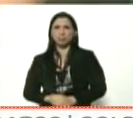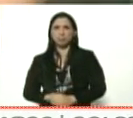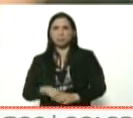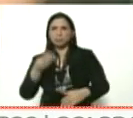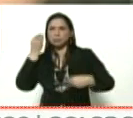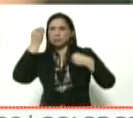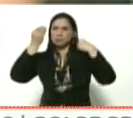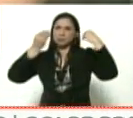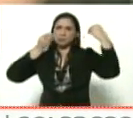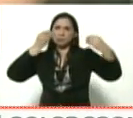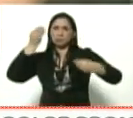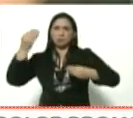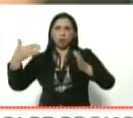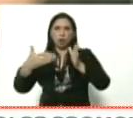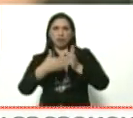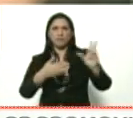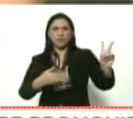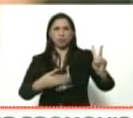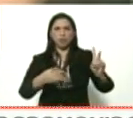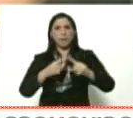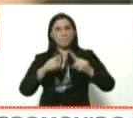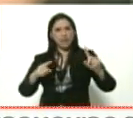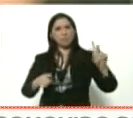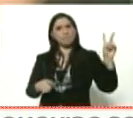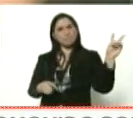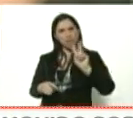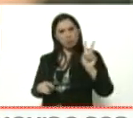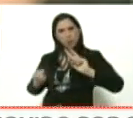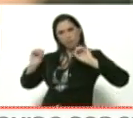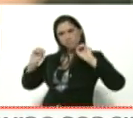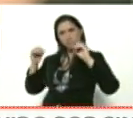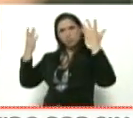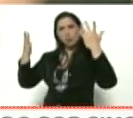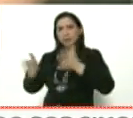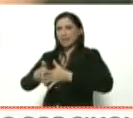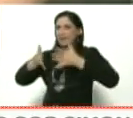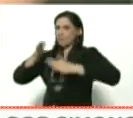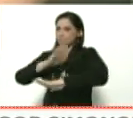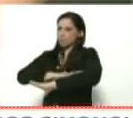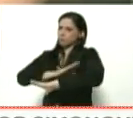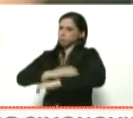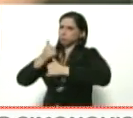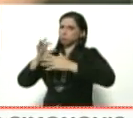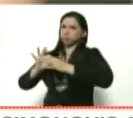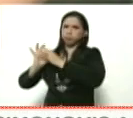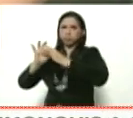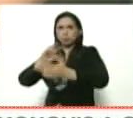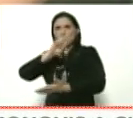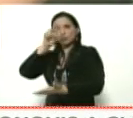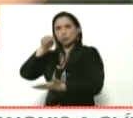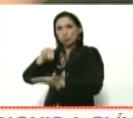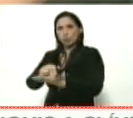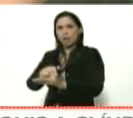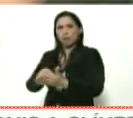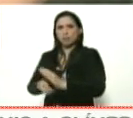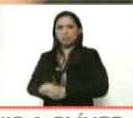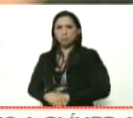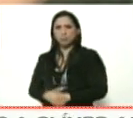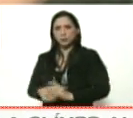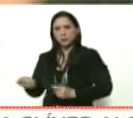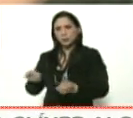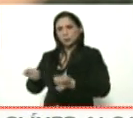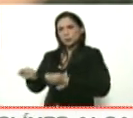presagios. Y Venezuela logró, con una gran disciplina y unión nacional,